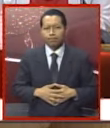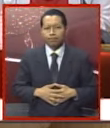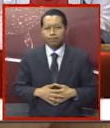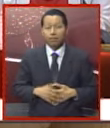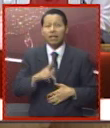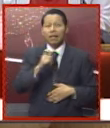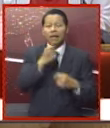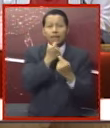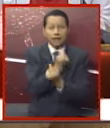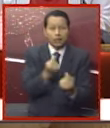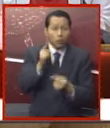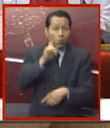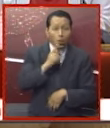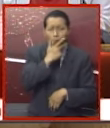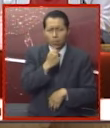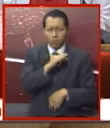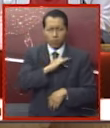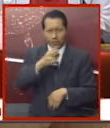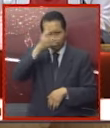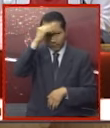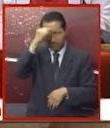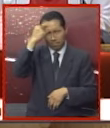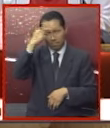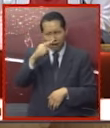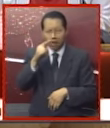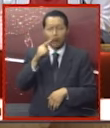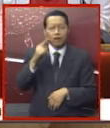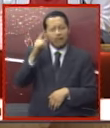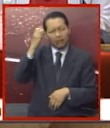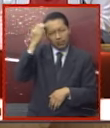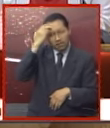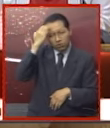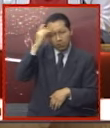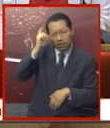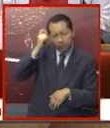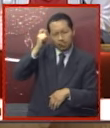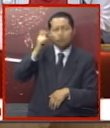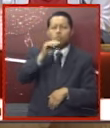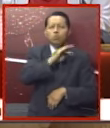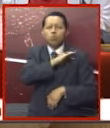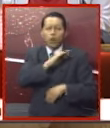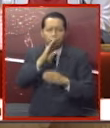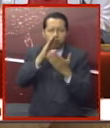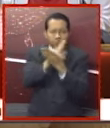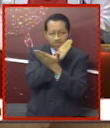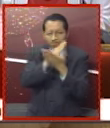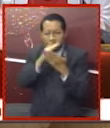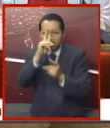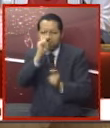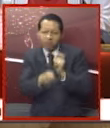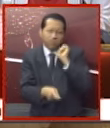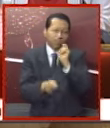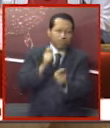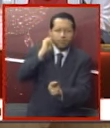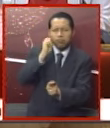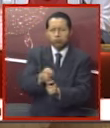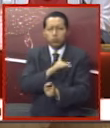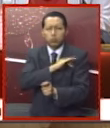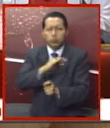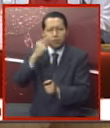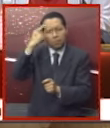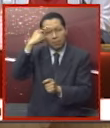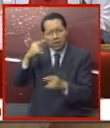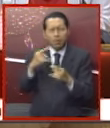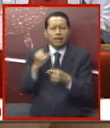los niños y las niñas aprendan a discernir, aprendan a analizar, aprendan a plantear y a generar